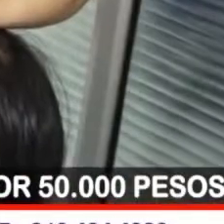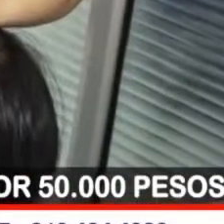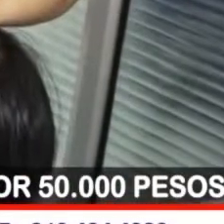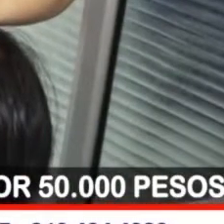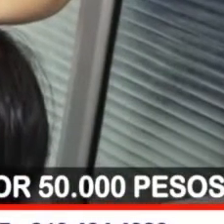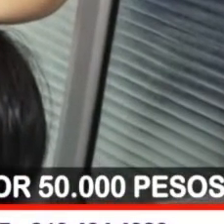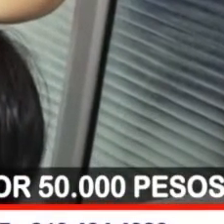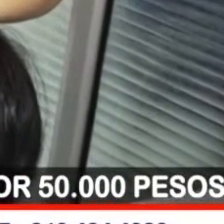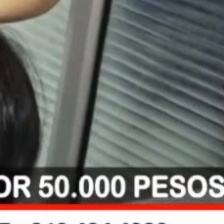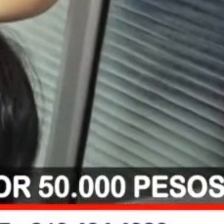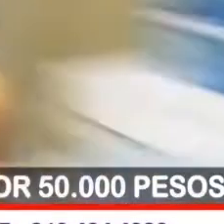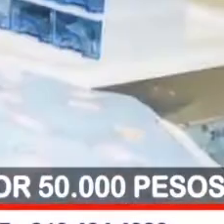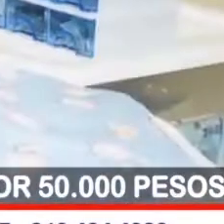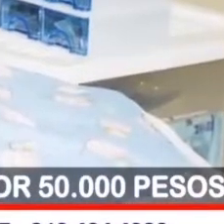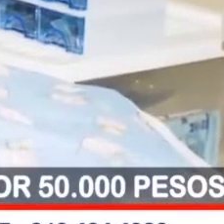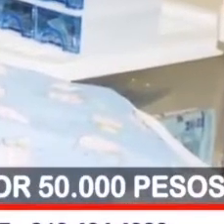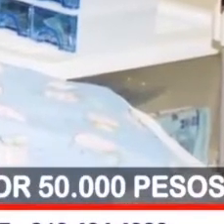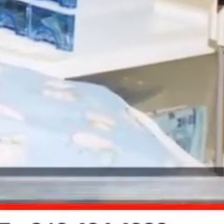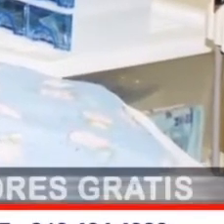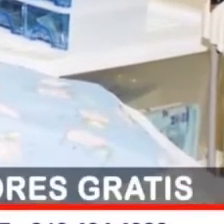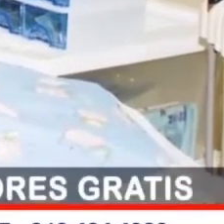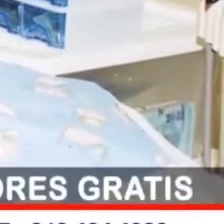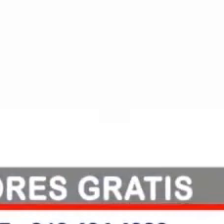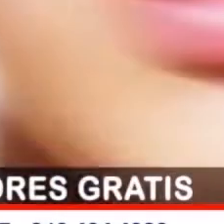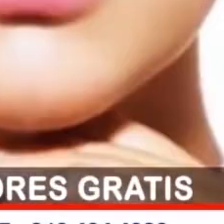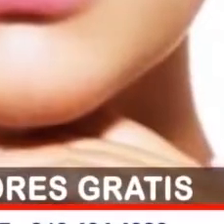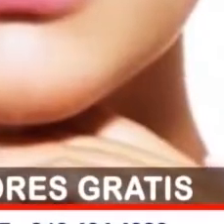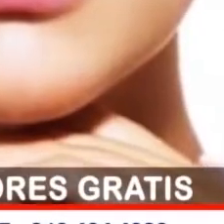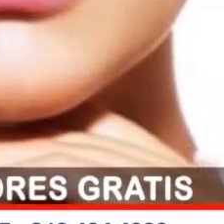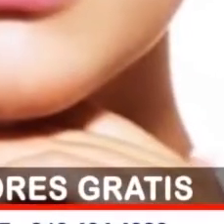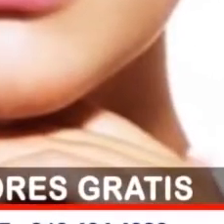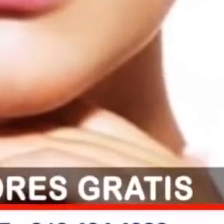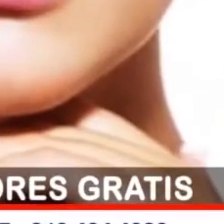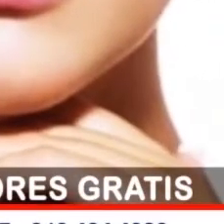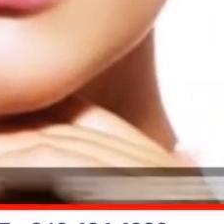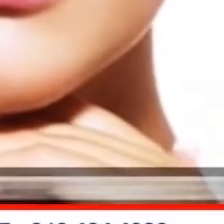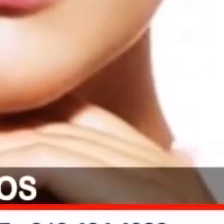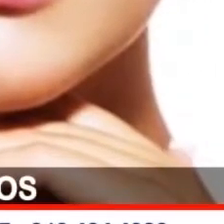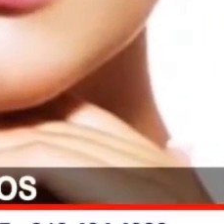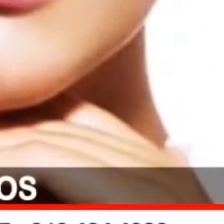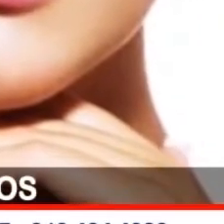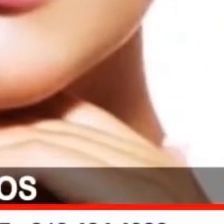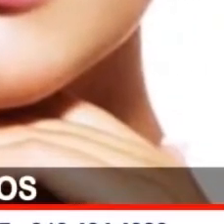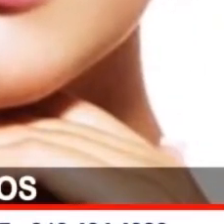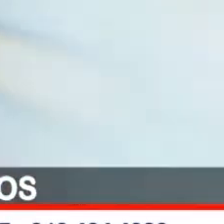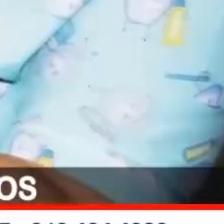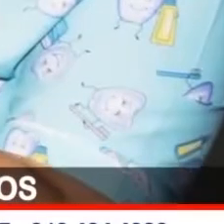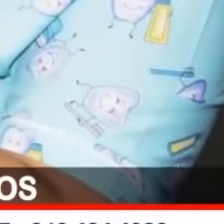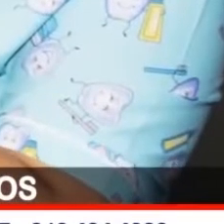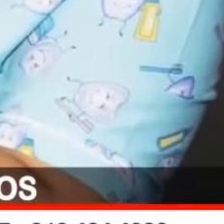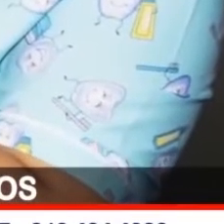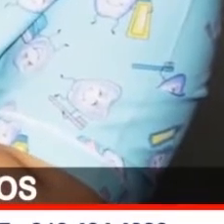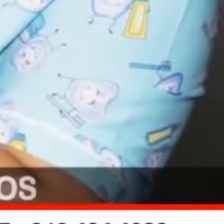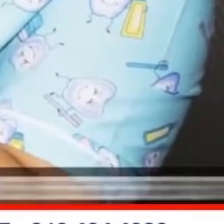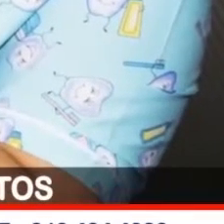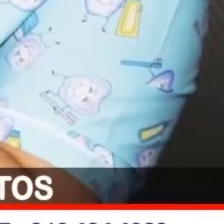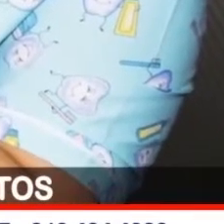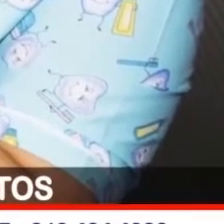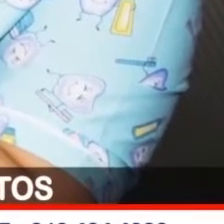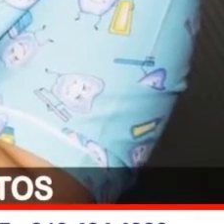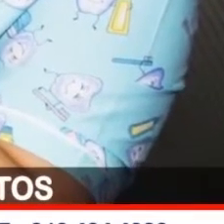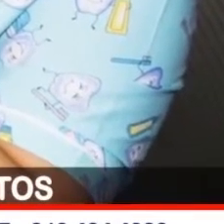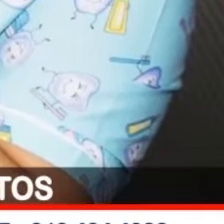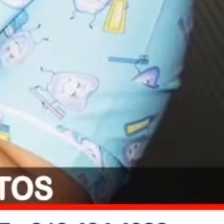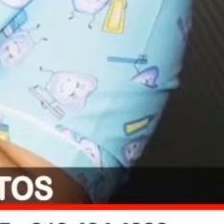tu ortodoncia desde 150 mil pesos. Controles mensuales por 50 mil pesos. Realizamos procedimientos de bichectomía. 40% de descuento